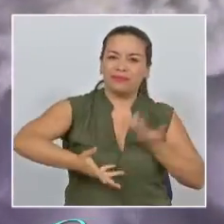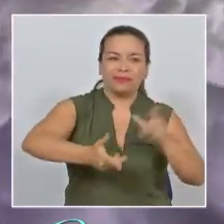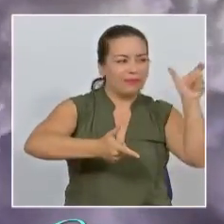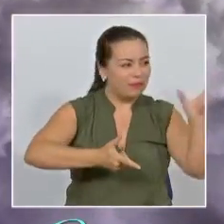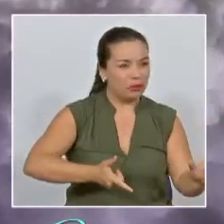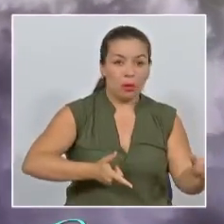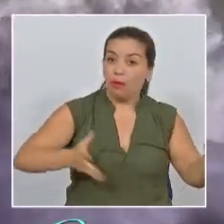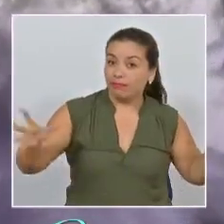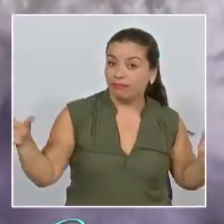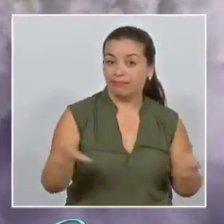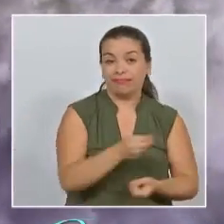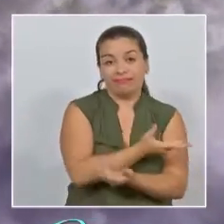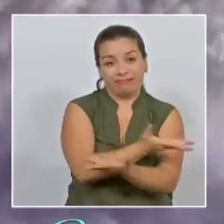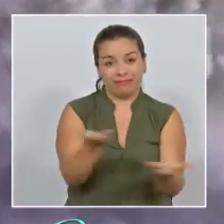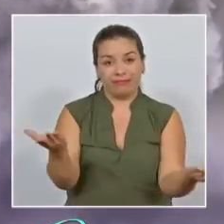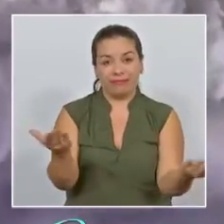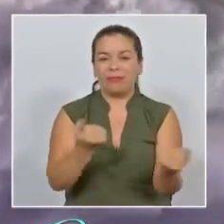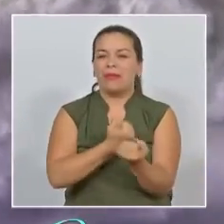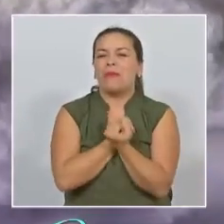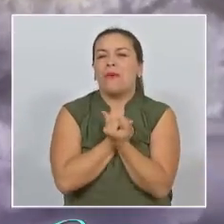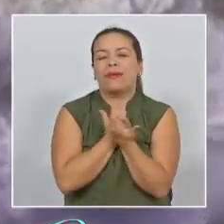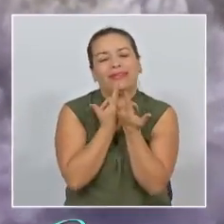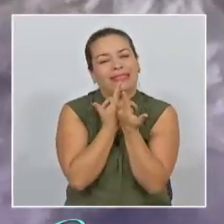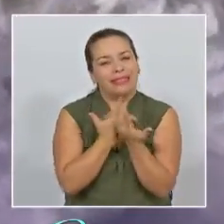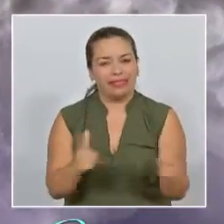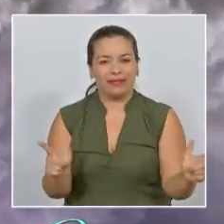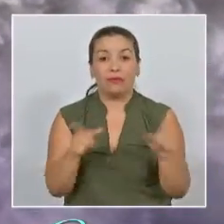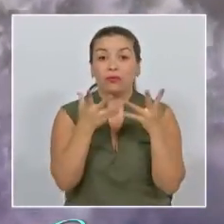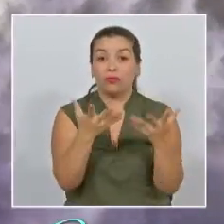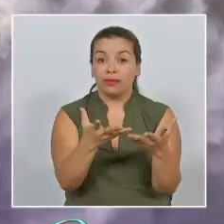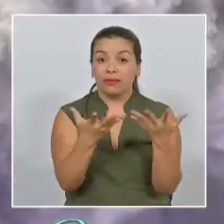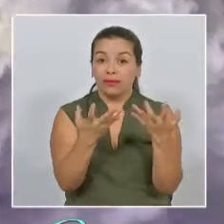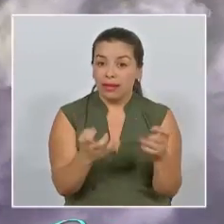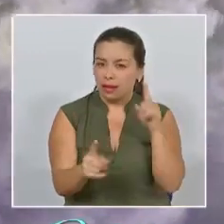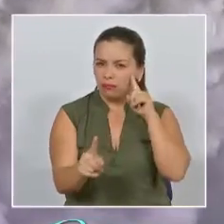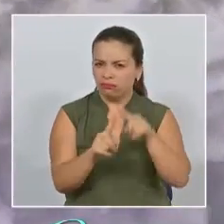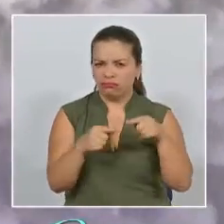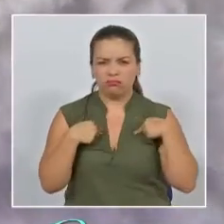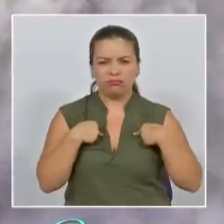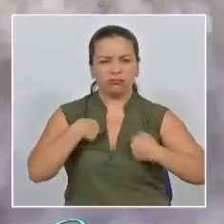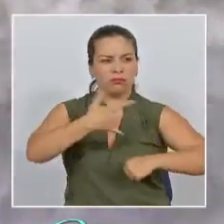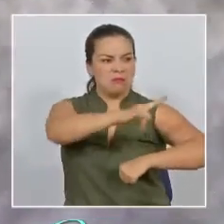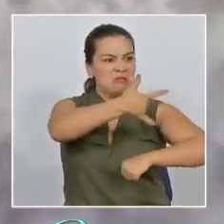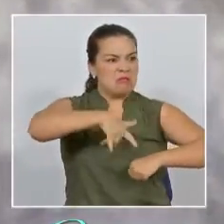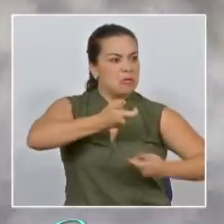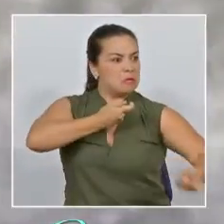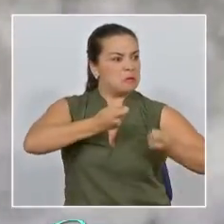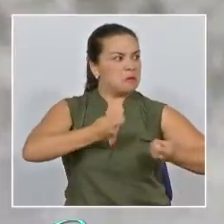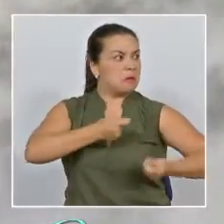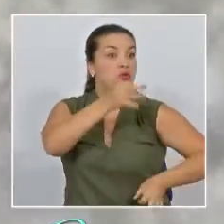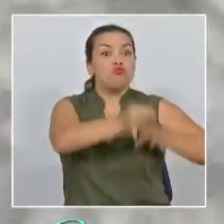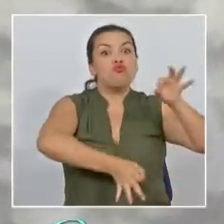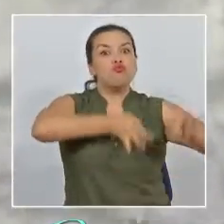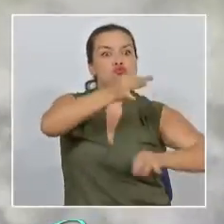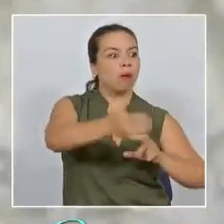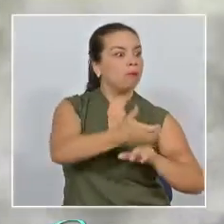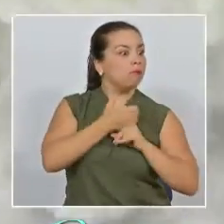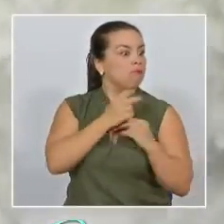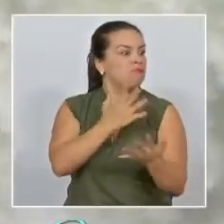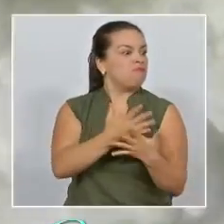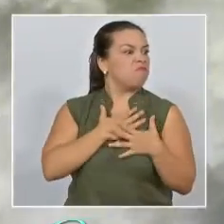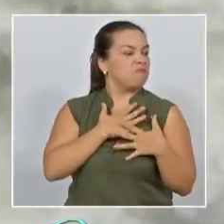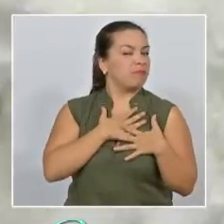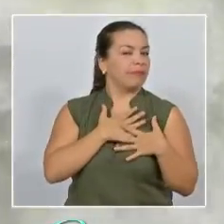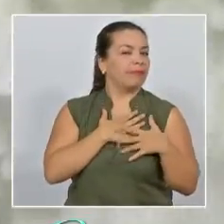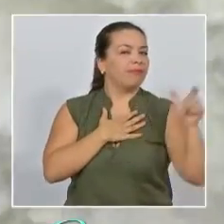todos. El amor es libre. Si tu meta es poseer, controlar, agarrar, proteger o cuidar a alguien,